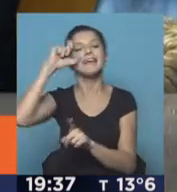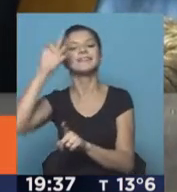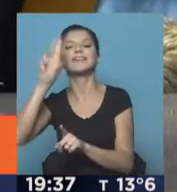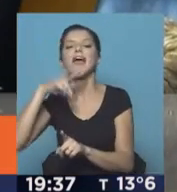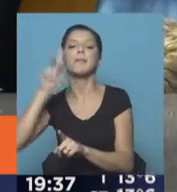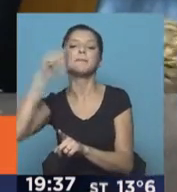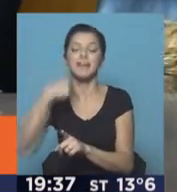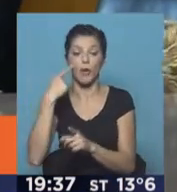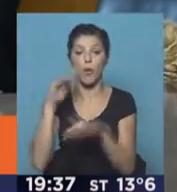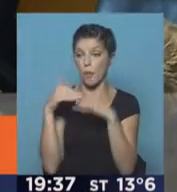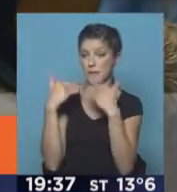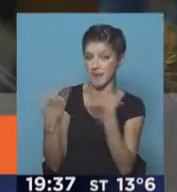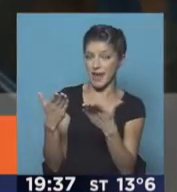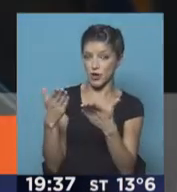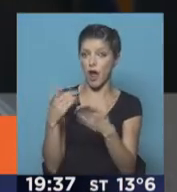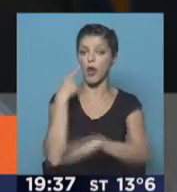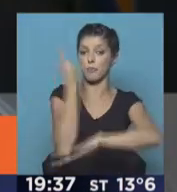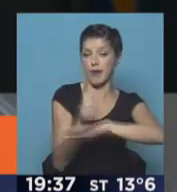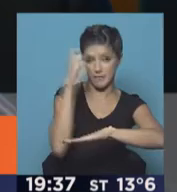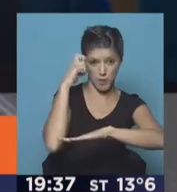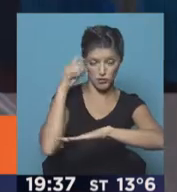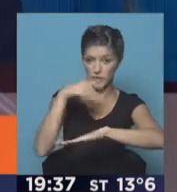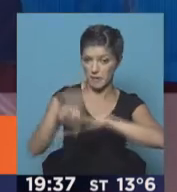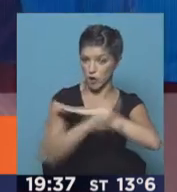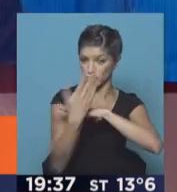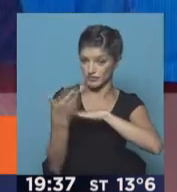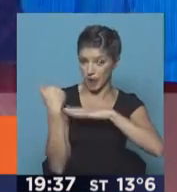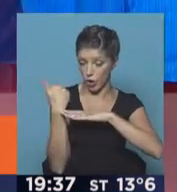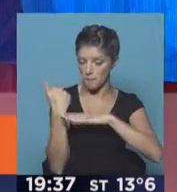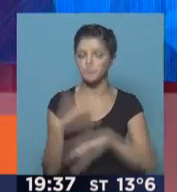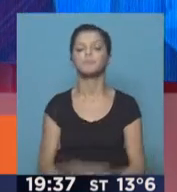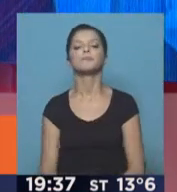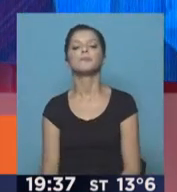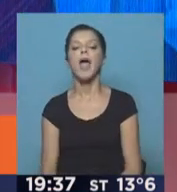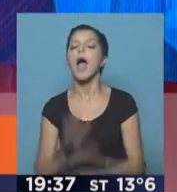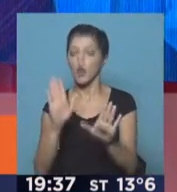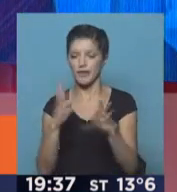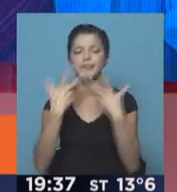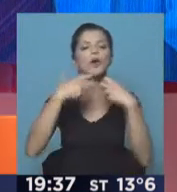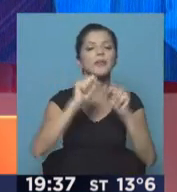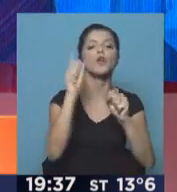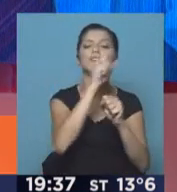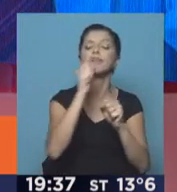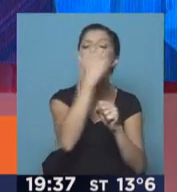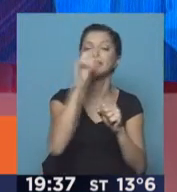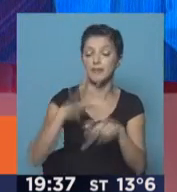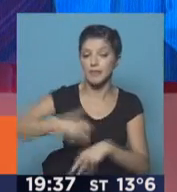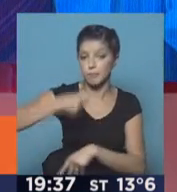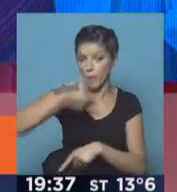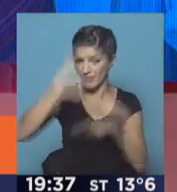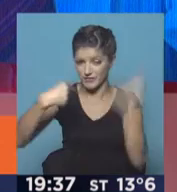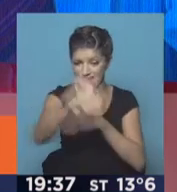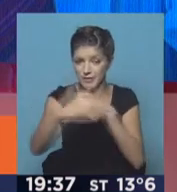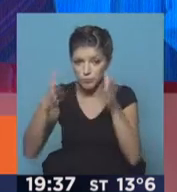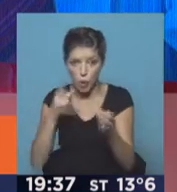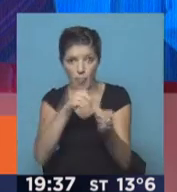los parlamentarios del Mercosur. Ahora, él se lo detuvo con 160 bultos y como contaba Julieta Elgul en la cobertura, se